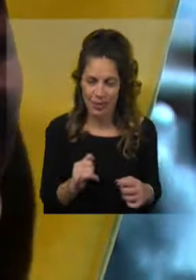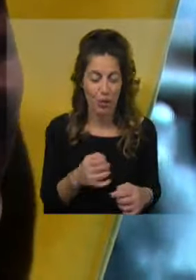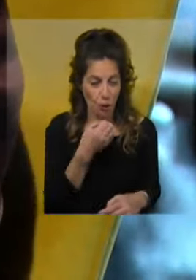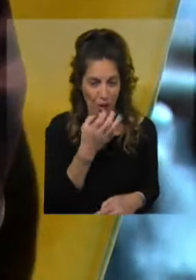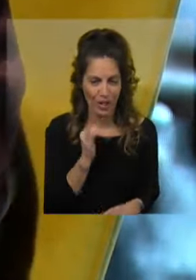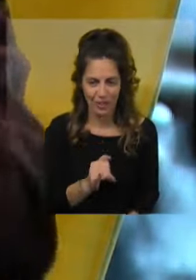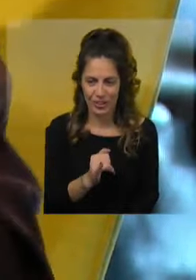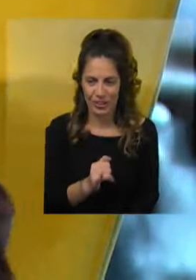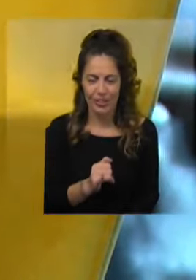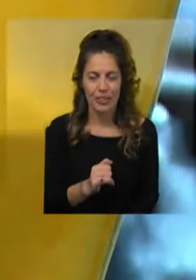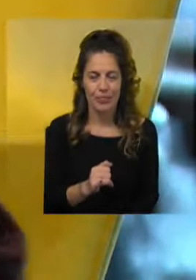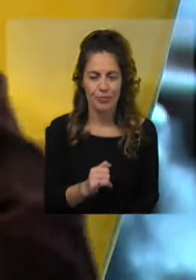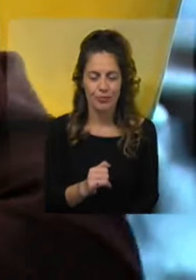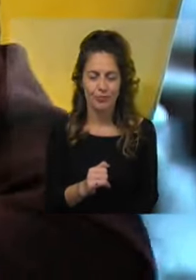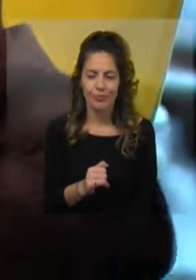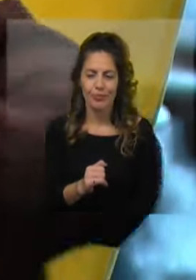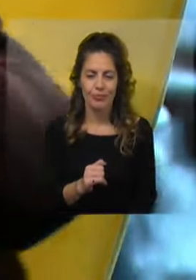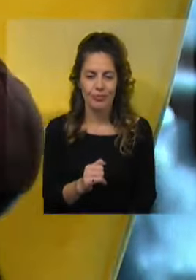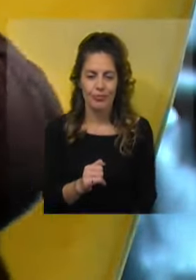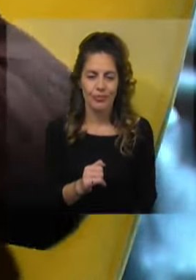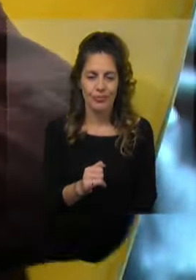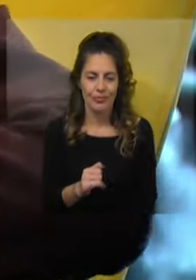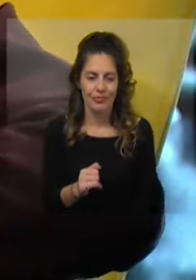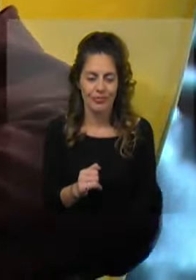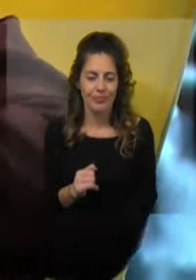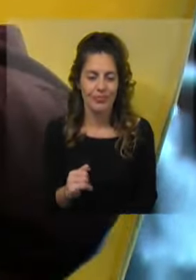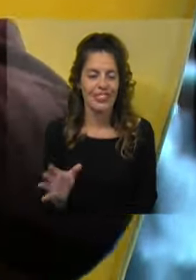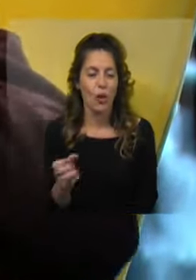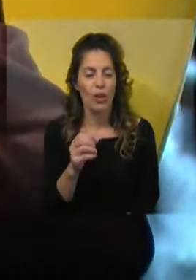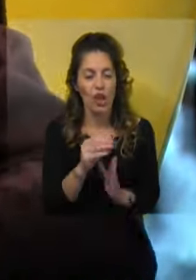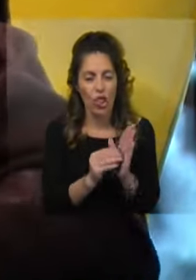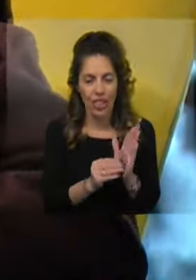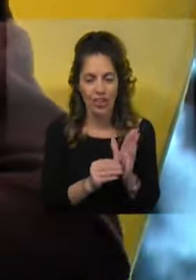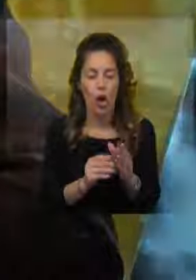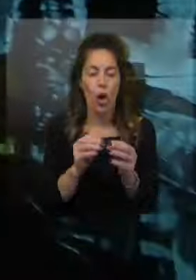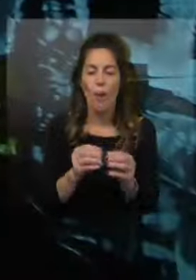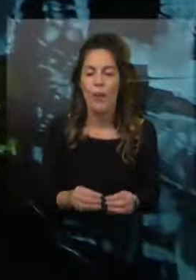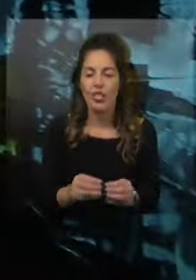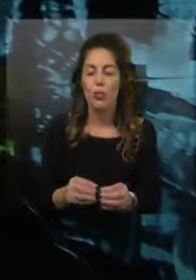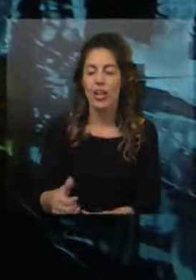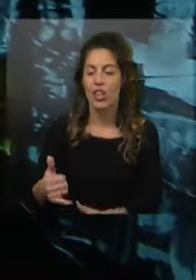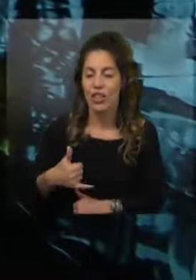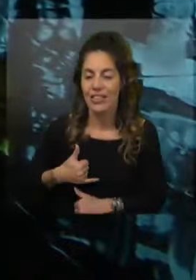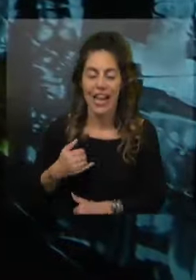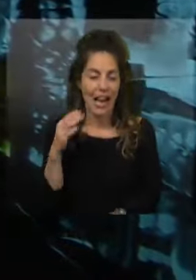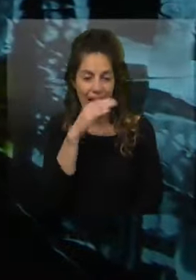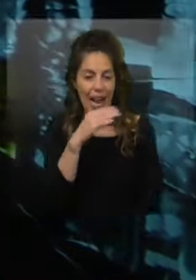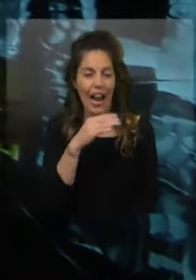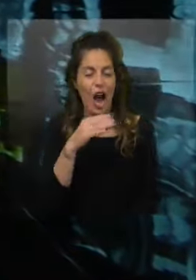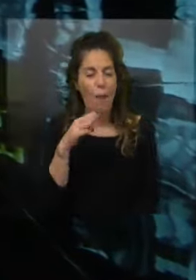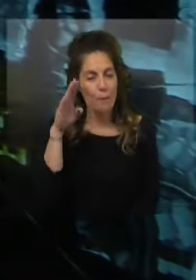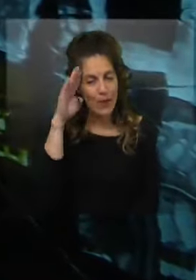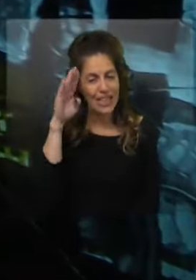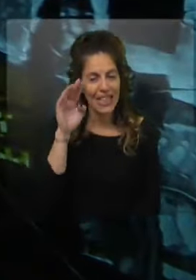bueno pero eh A ver si si encuentro los datos que tengo acá presupuesto destinado a la fuerza armadas caja militar eh